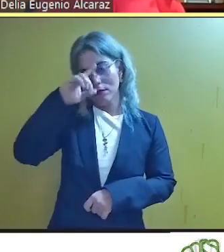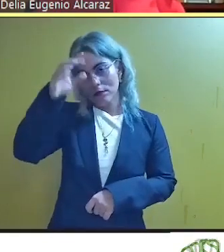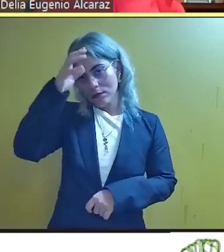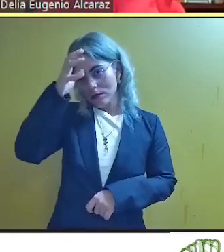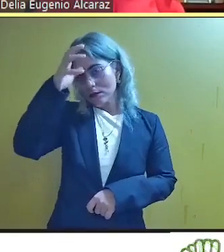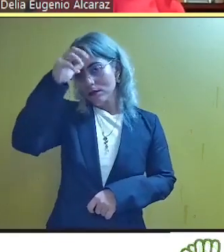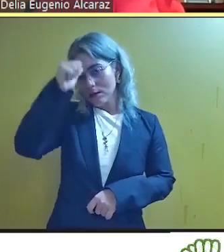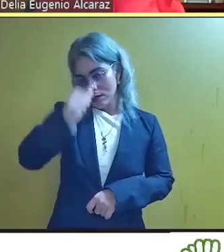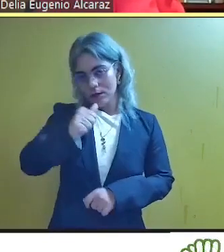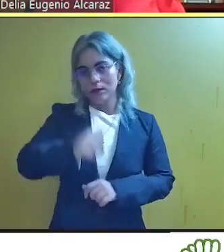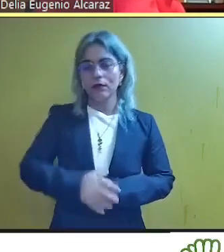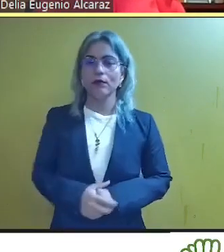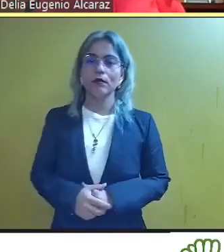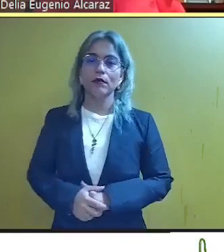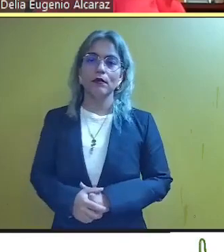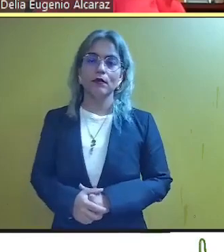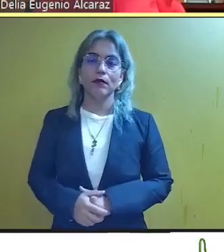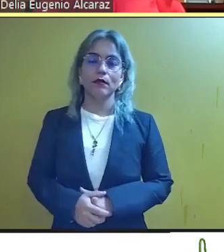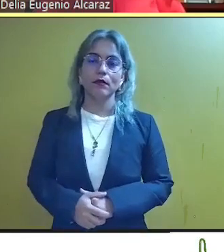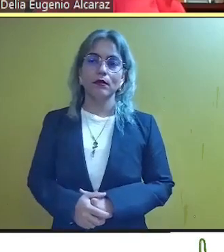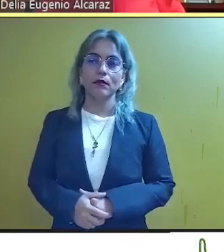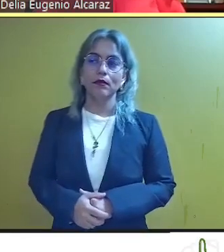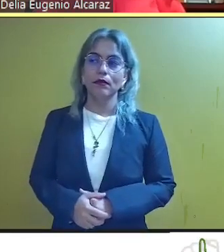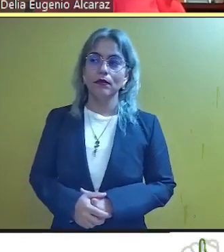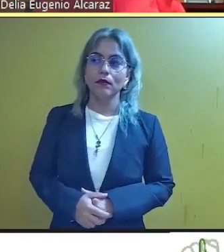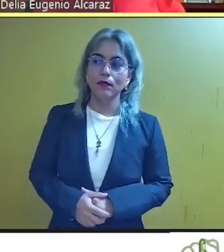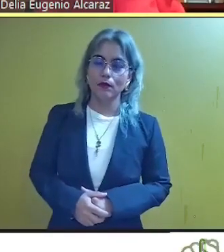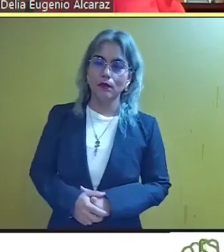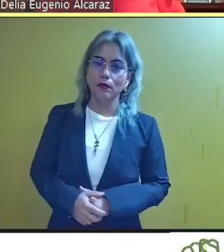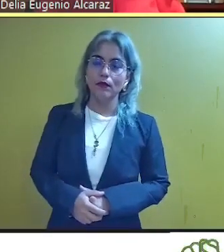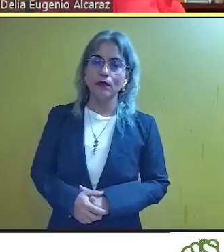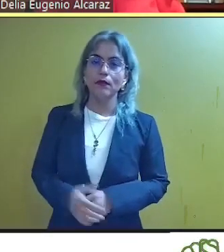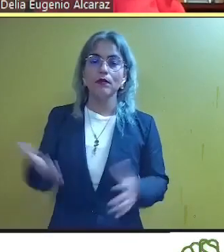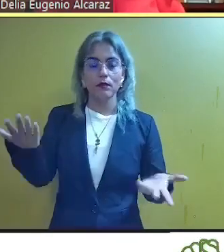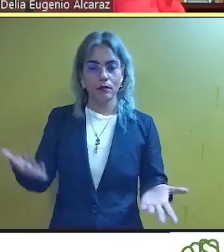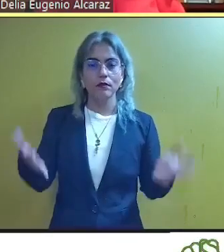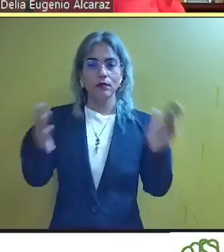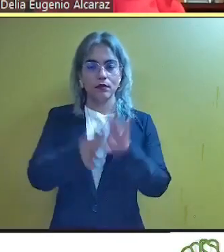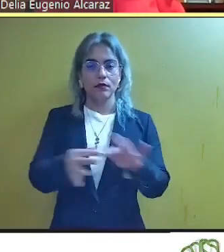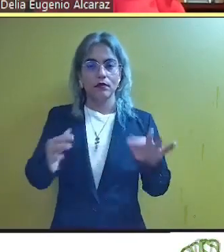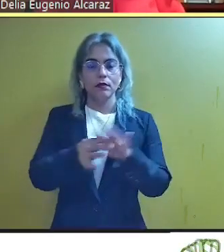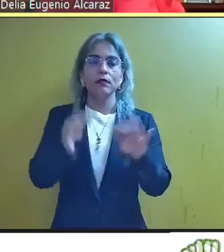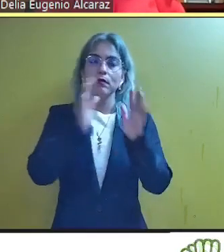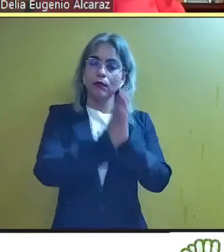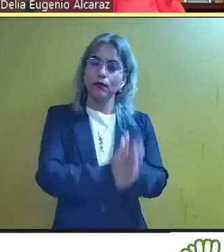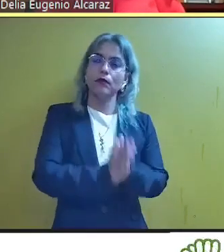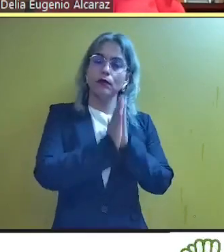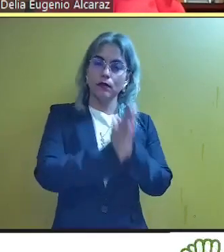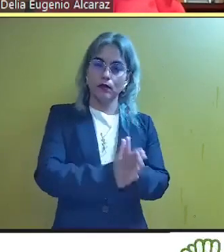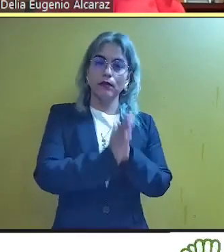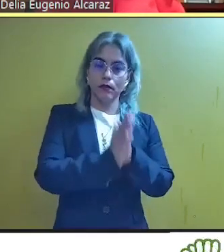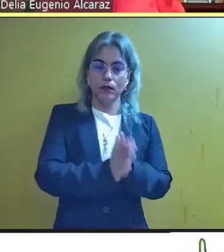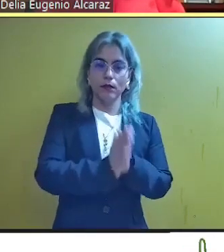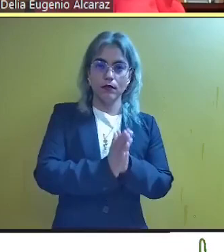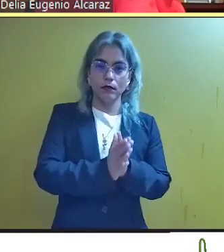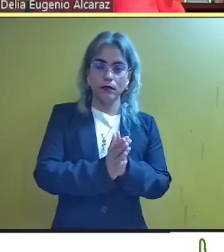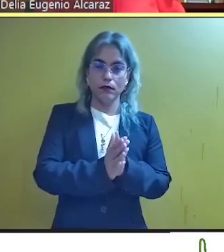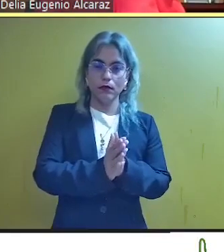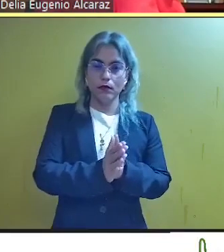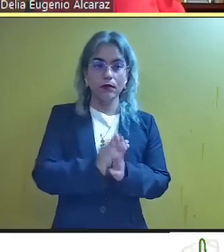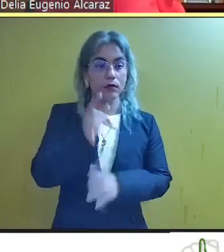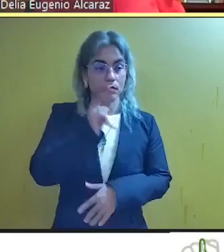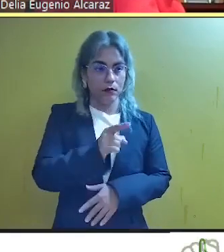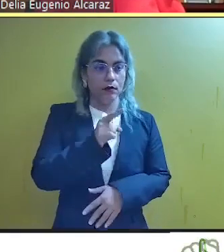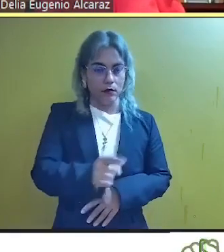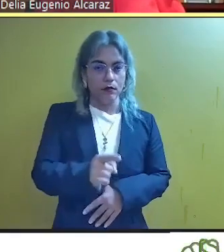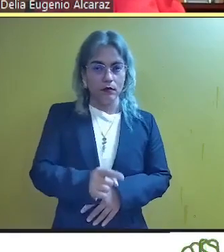Estatal respectivo. En virtud de lo anteriormente expuesto, solicito a usted su intervención para